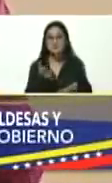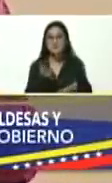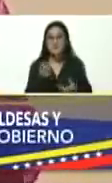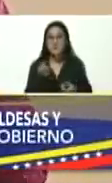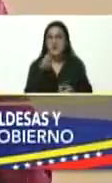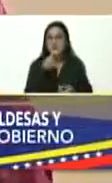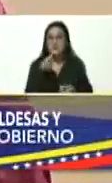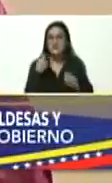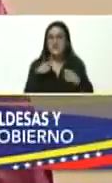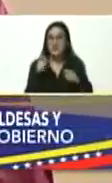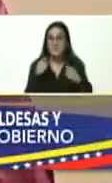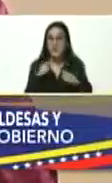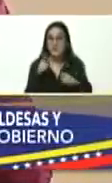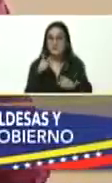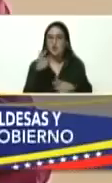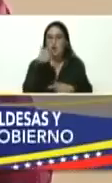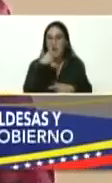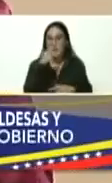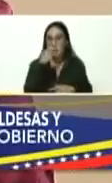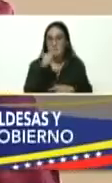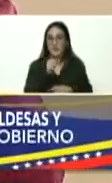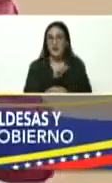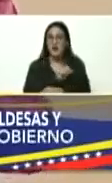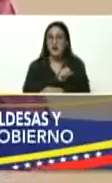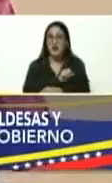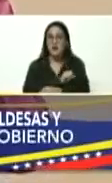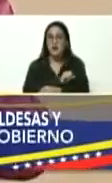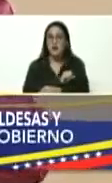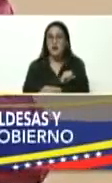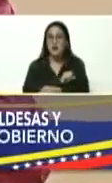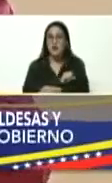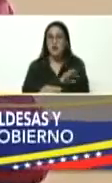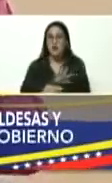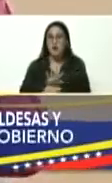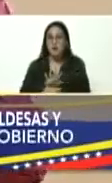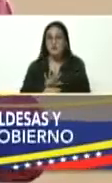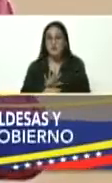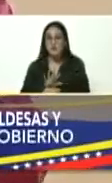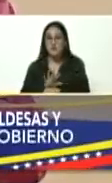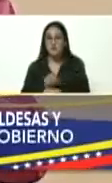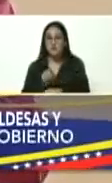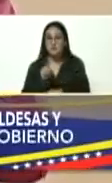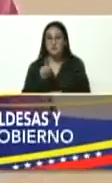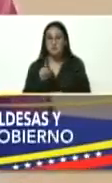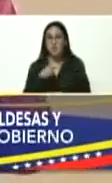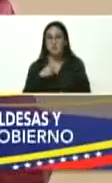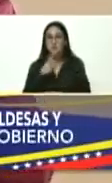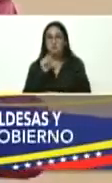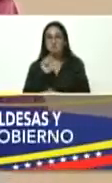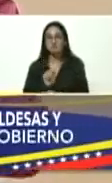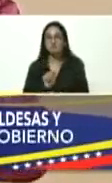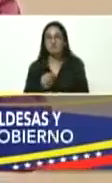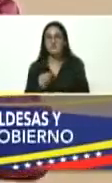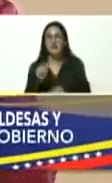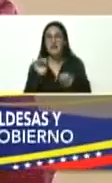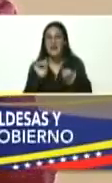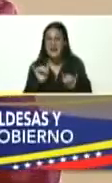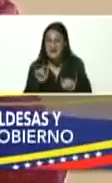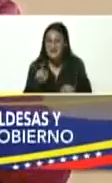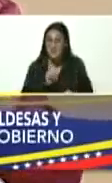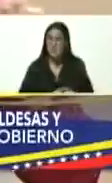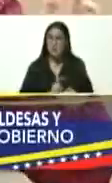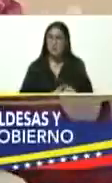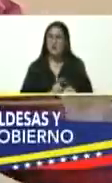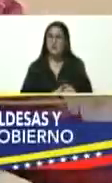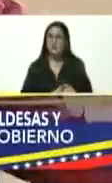un tratamiento de gripe al coronavirus nosotros se los diremos y en ese momento sólo en ese momento